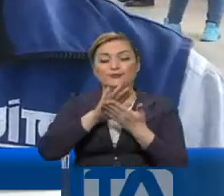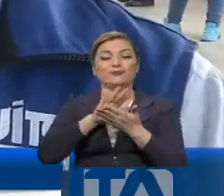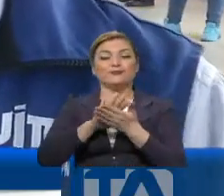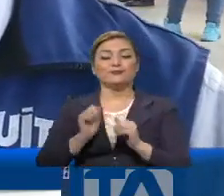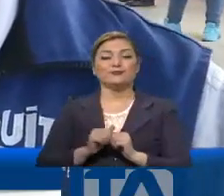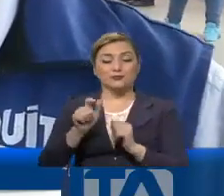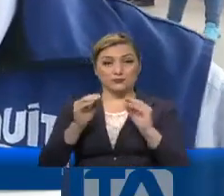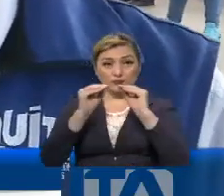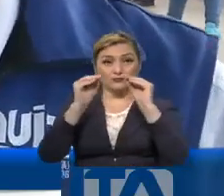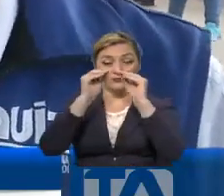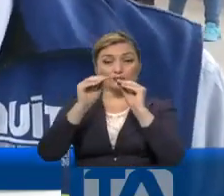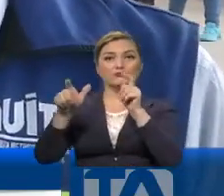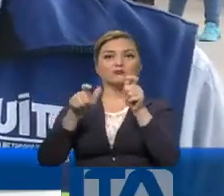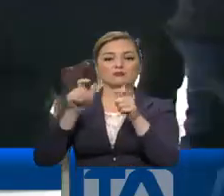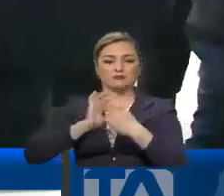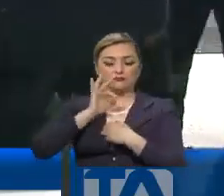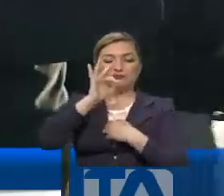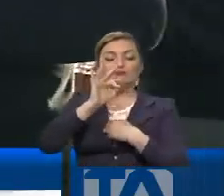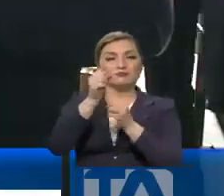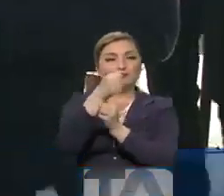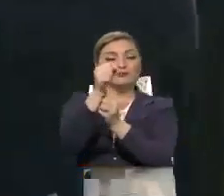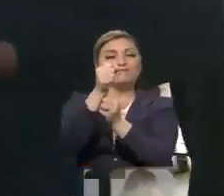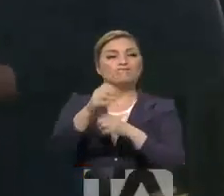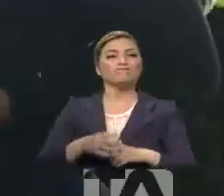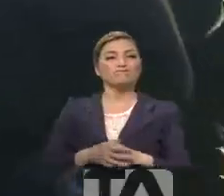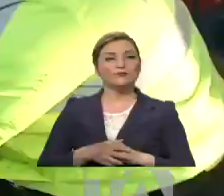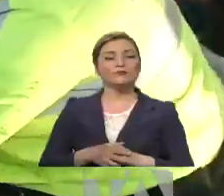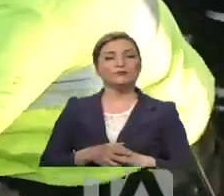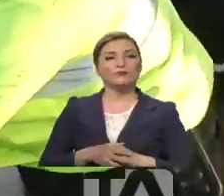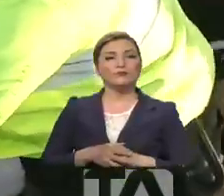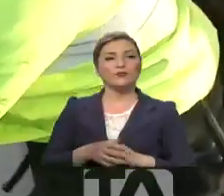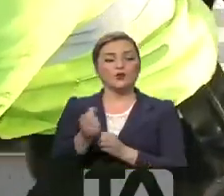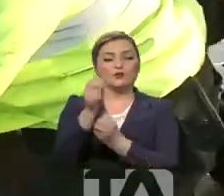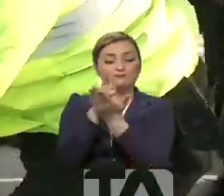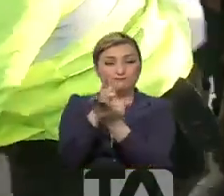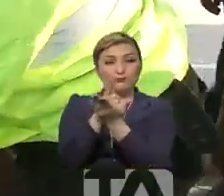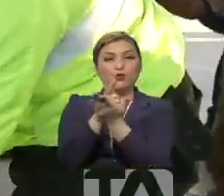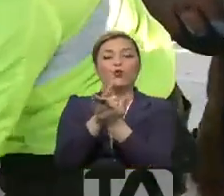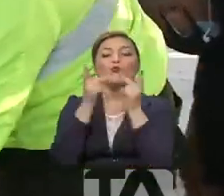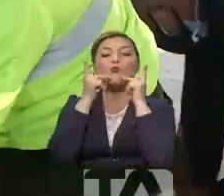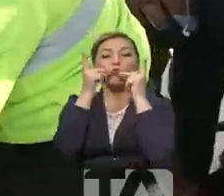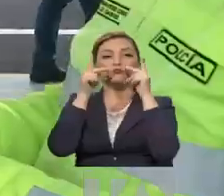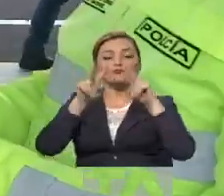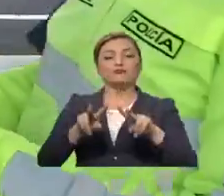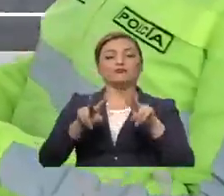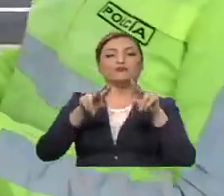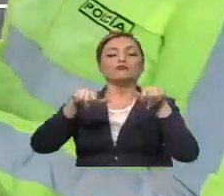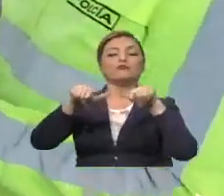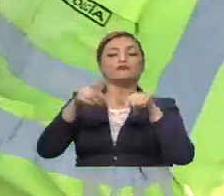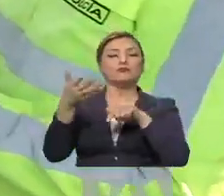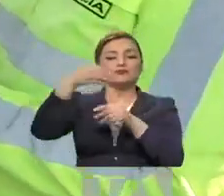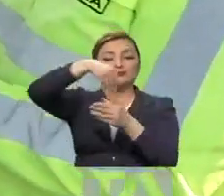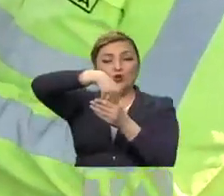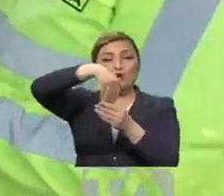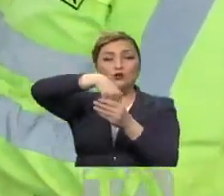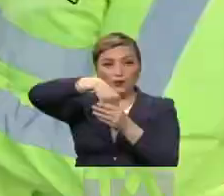estamos aumentando la frecuencia con la que mandamos unidad. Los operativos no solo se desarrollarán en las estaciones de transporte público, sino también